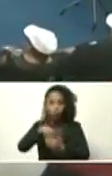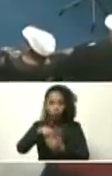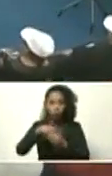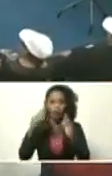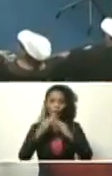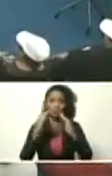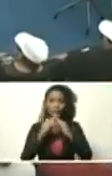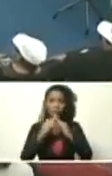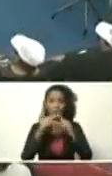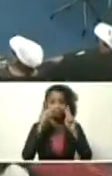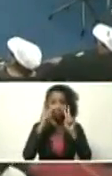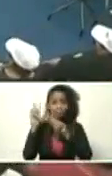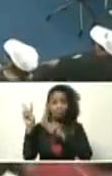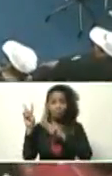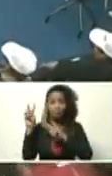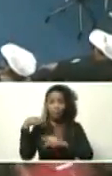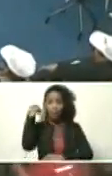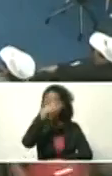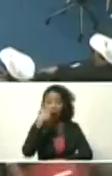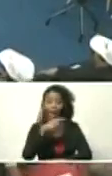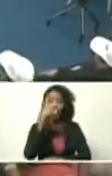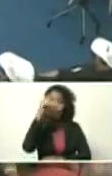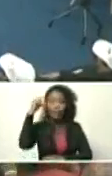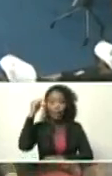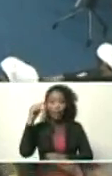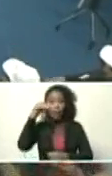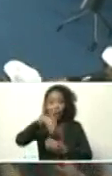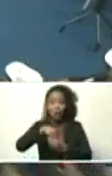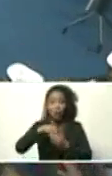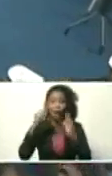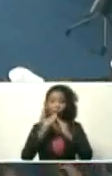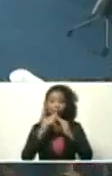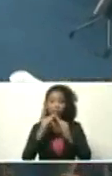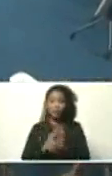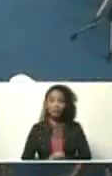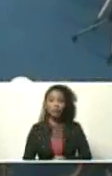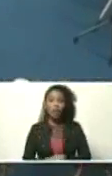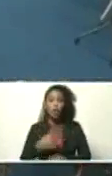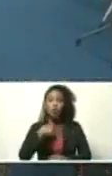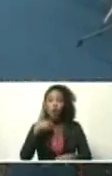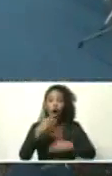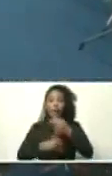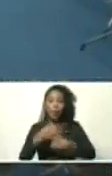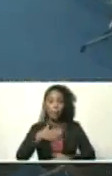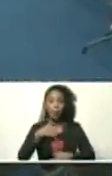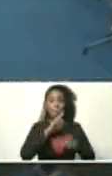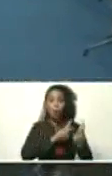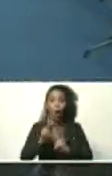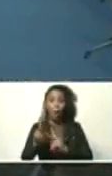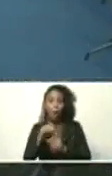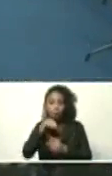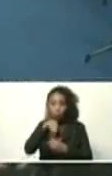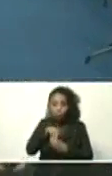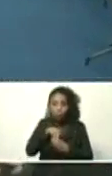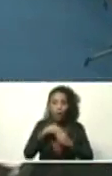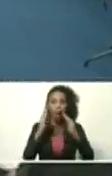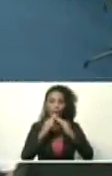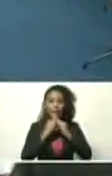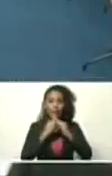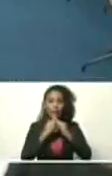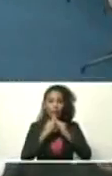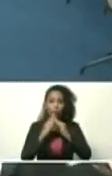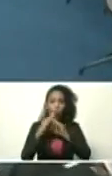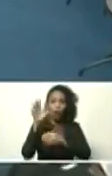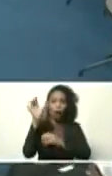que verle la cara a 100 días metido en la casa. Yo hacía mis programas desde la casa, con una